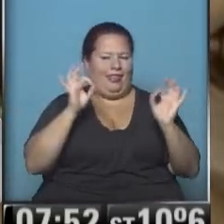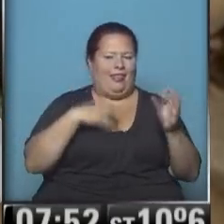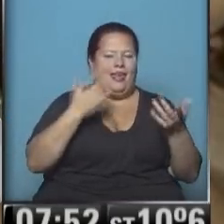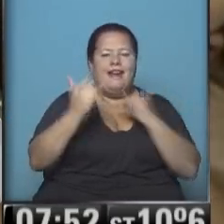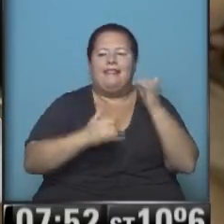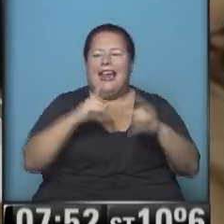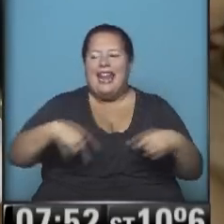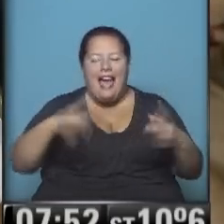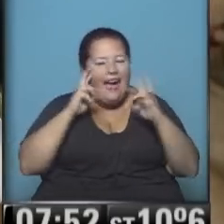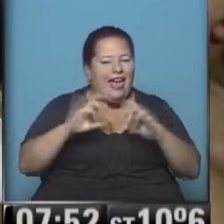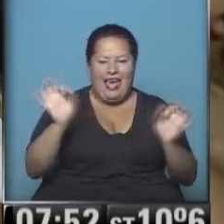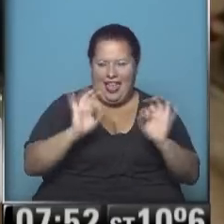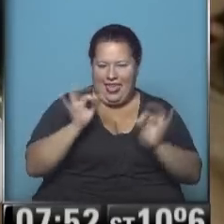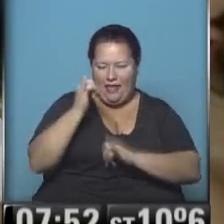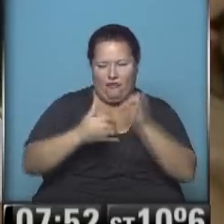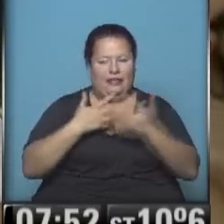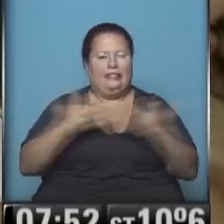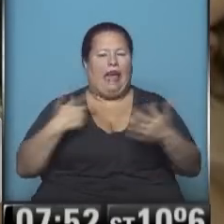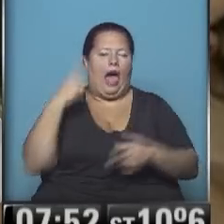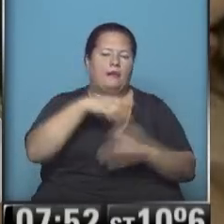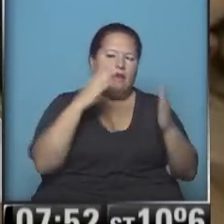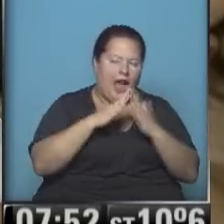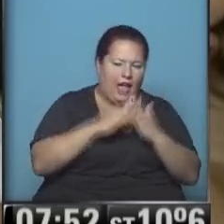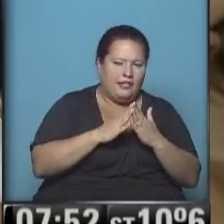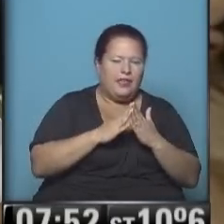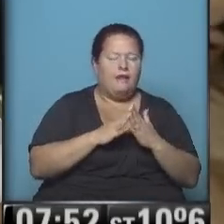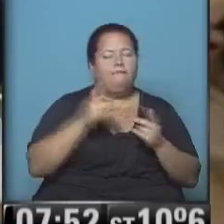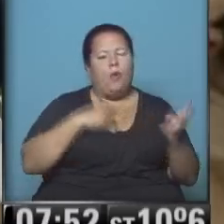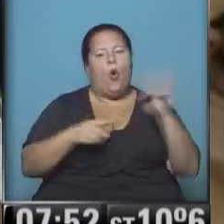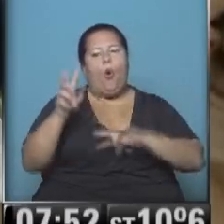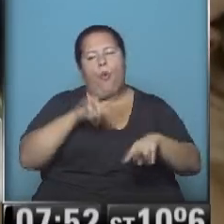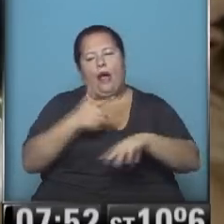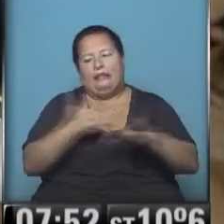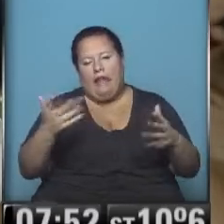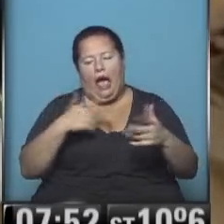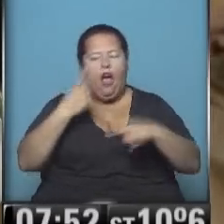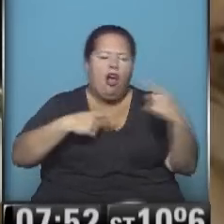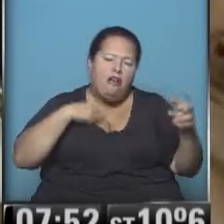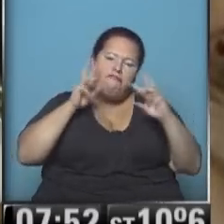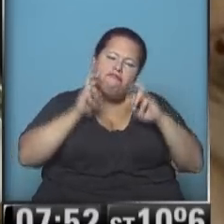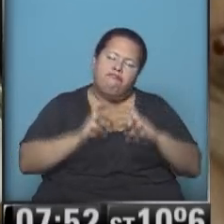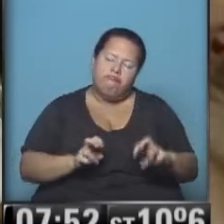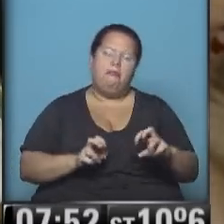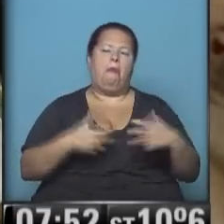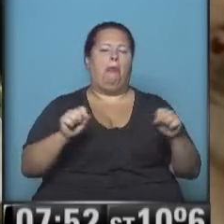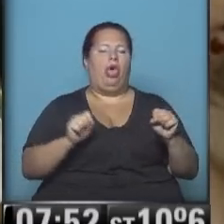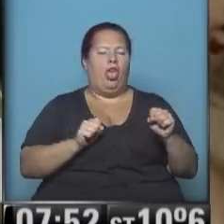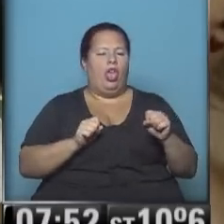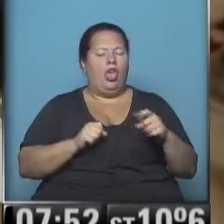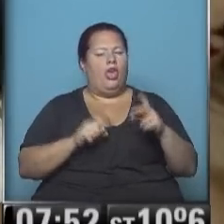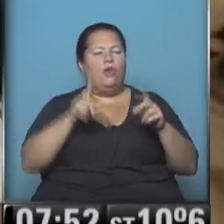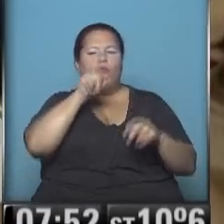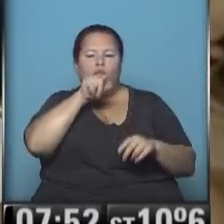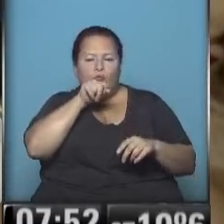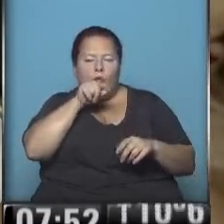consumir información, de buscarla, la información, llegué muy tarde a mi casa. Me puse a buscarla a esa hora y entre las cosas que encontré varios